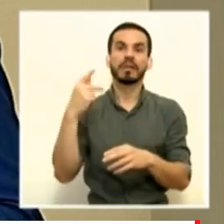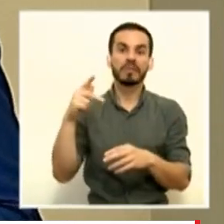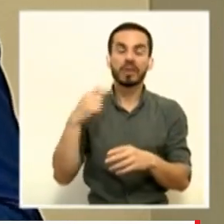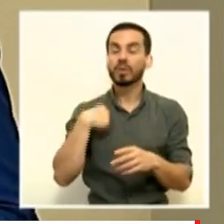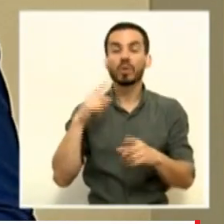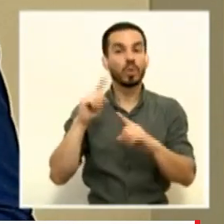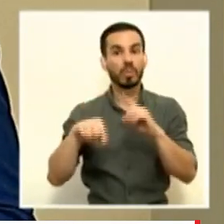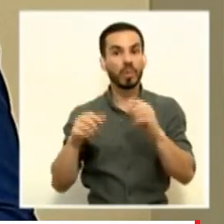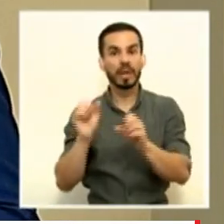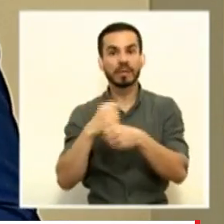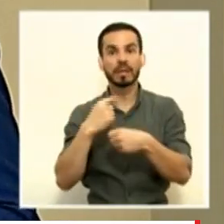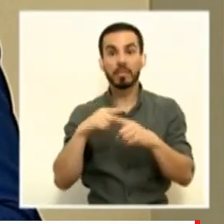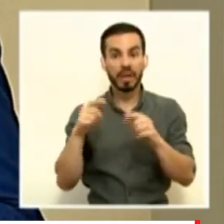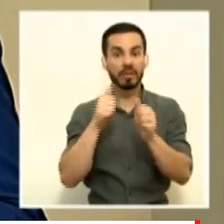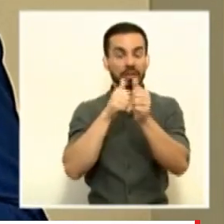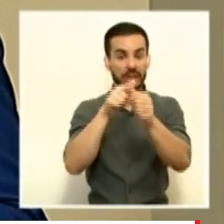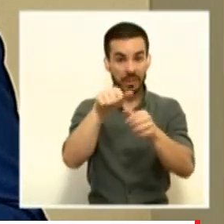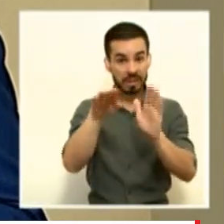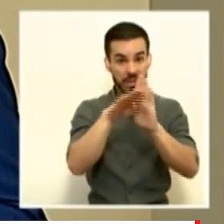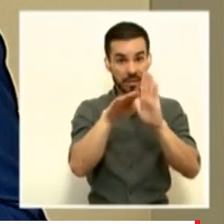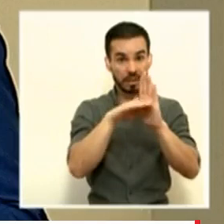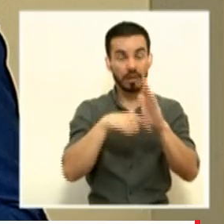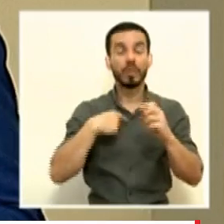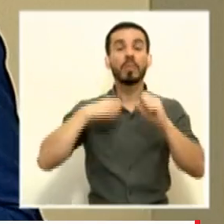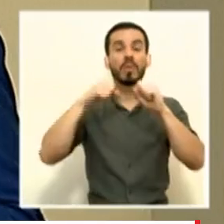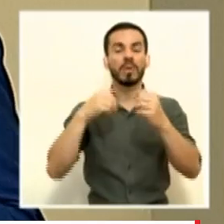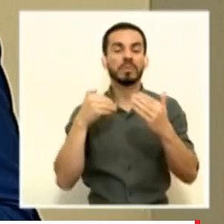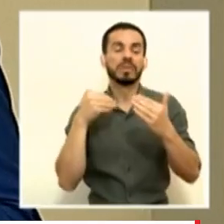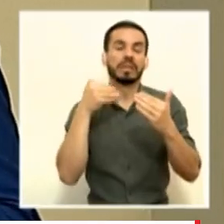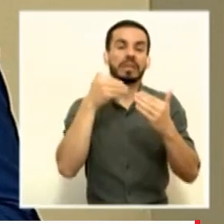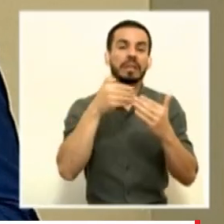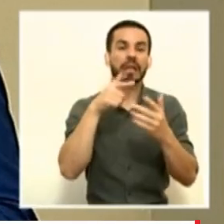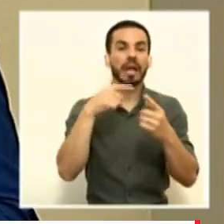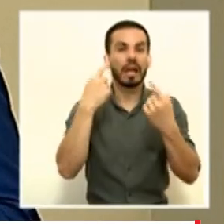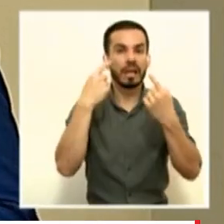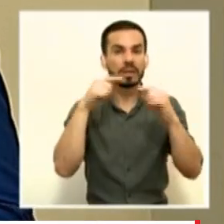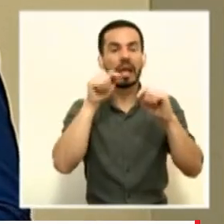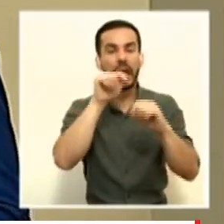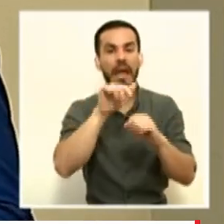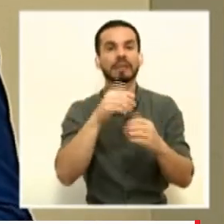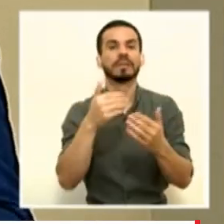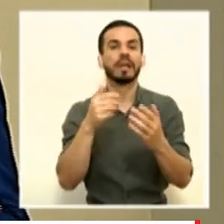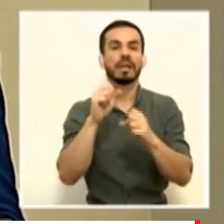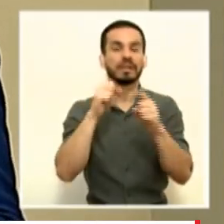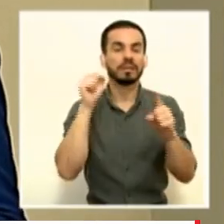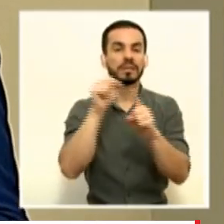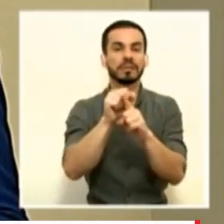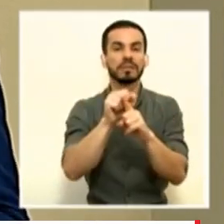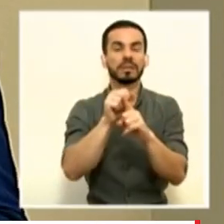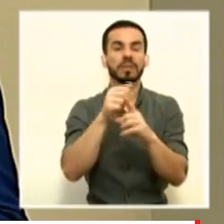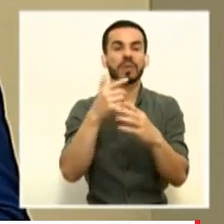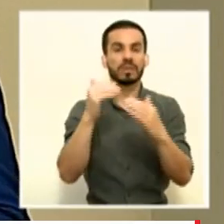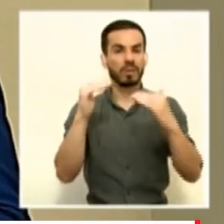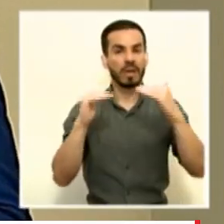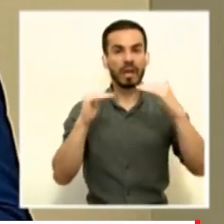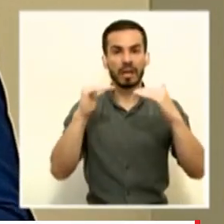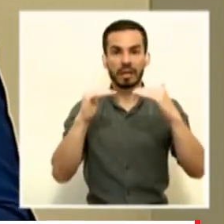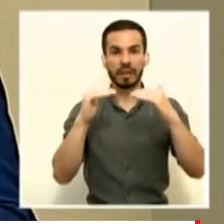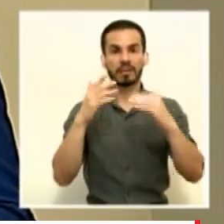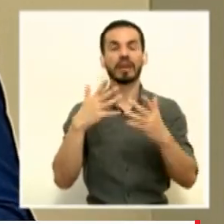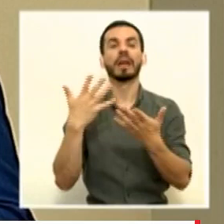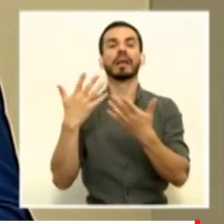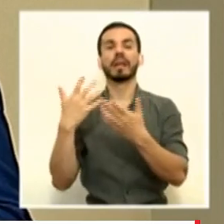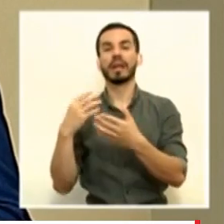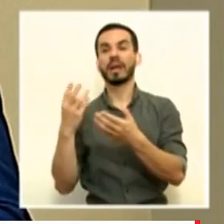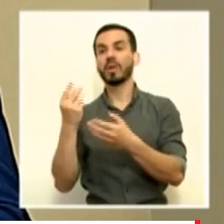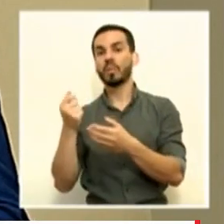poder retomar, pero si seguimos esas indicaciones podemos acercarnos lo más que podamos a tener una situación equilibrada, balanceada entre